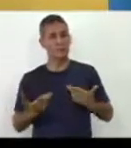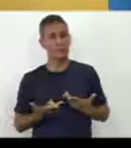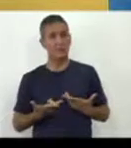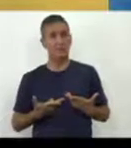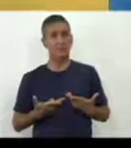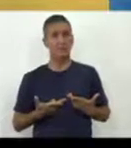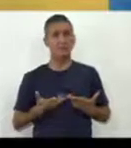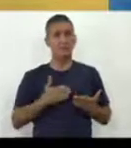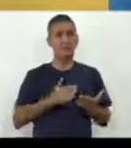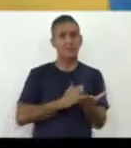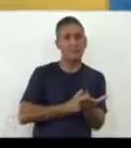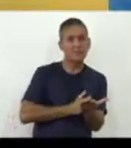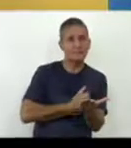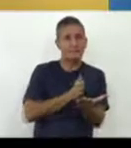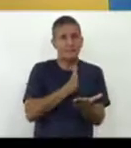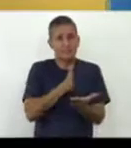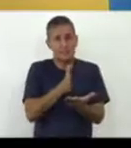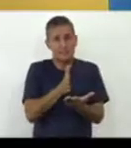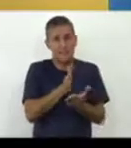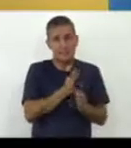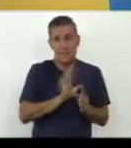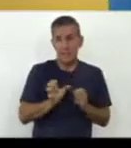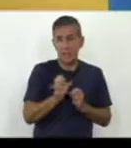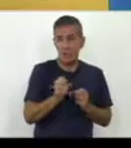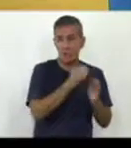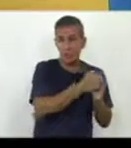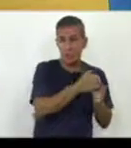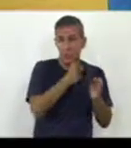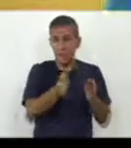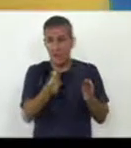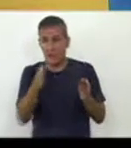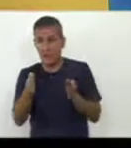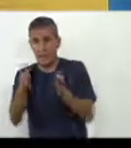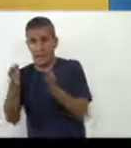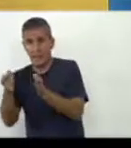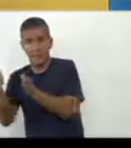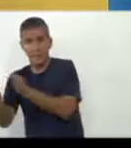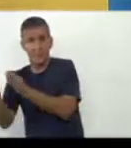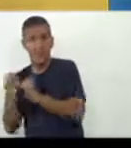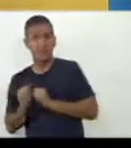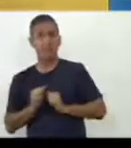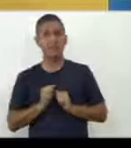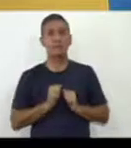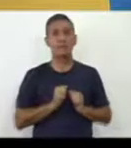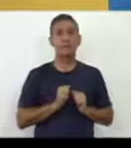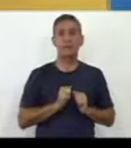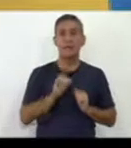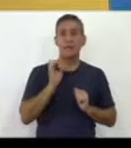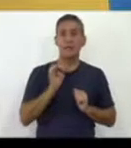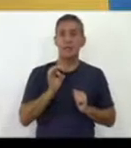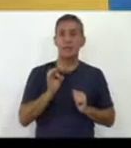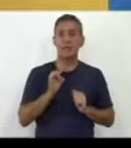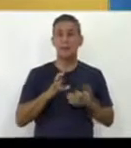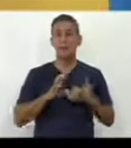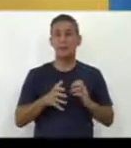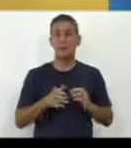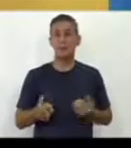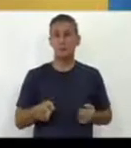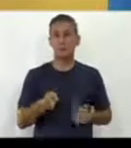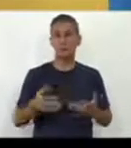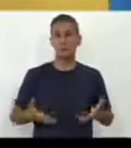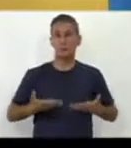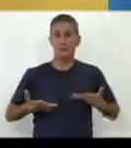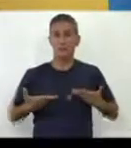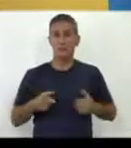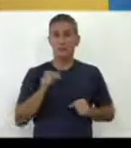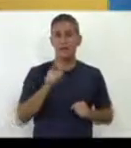que hacer es transitar por todas las etapas anteriores y sentir la satisfacción que en la misma medida en que usted